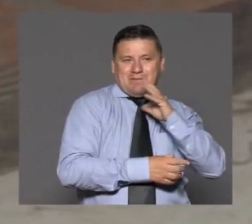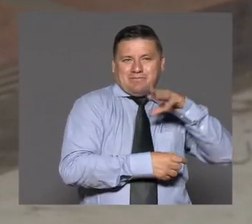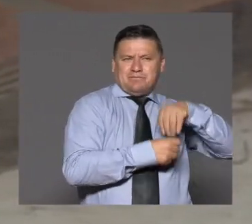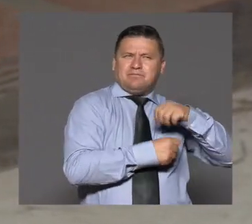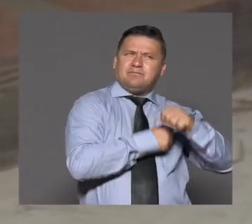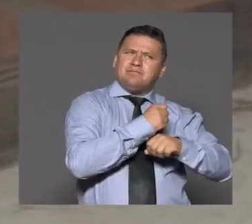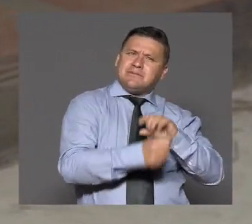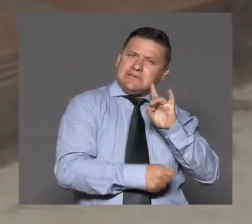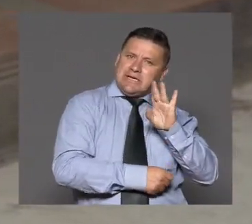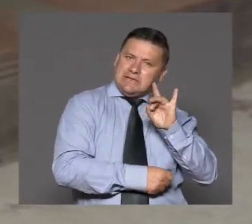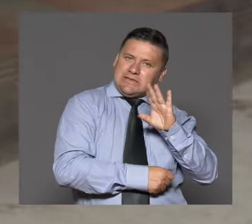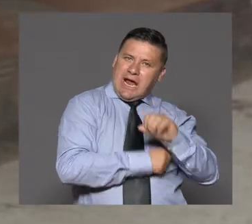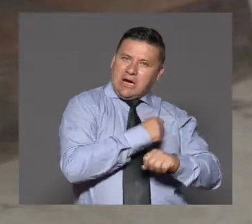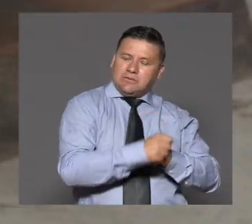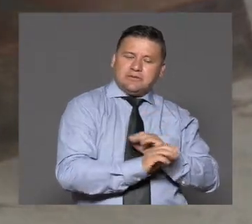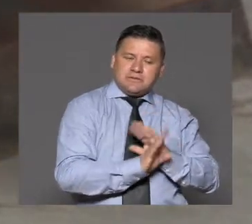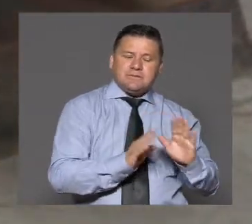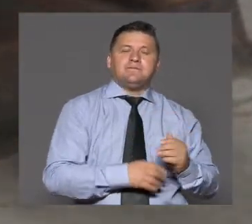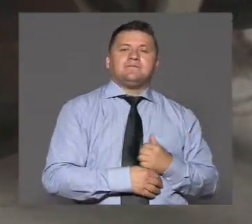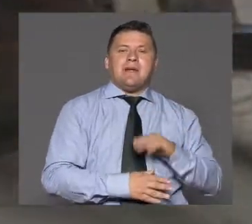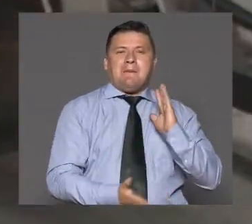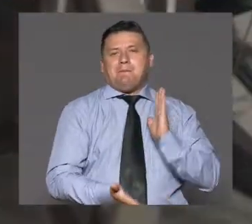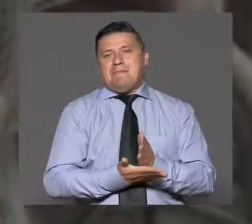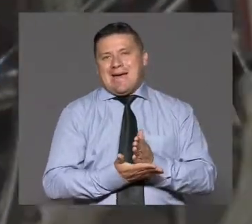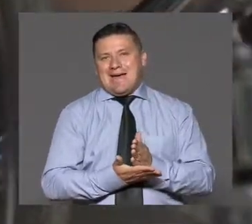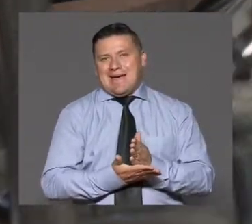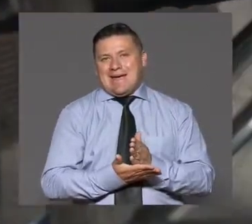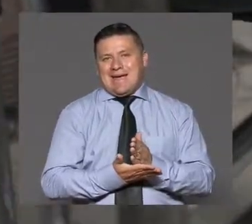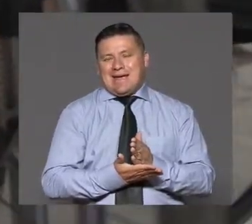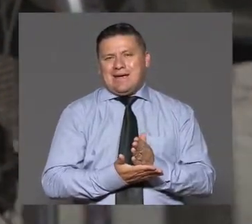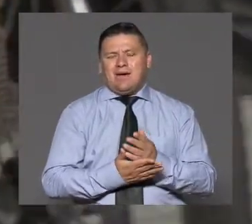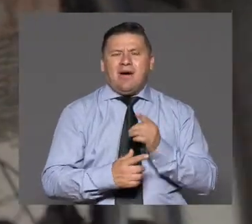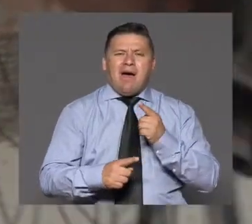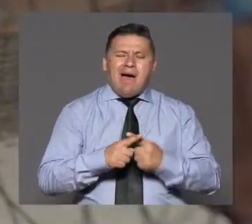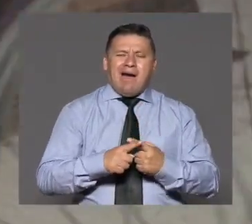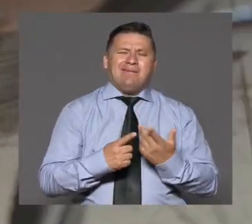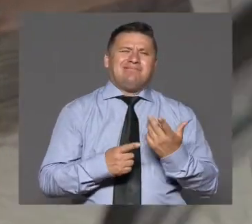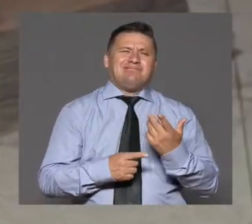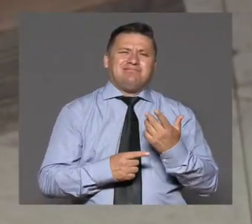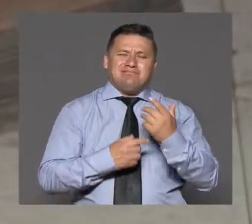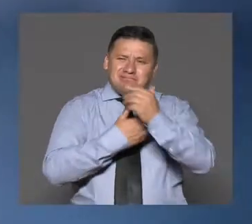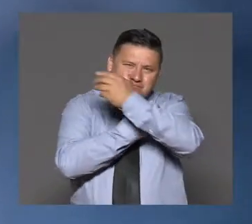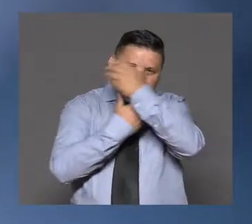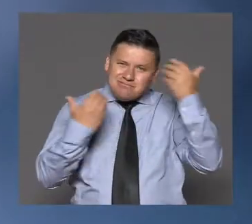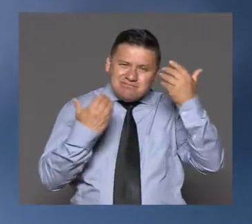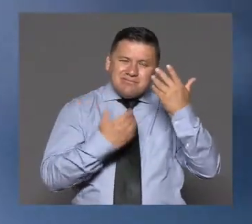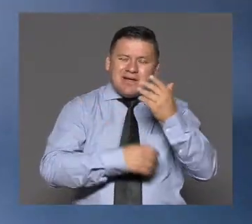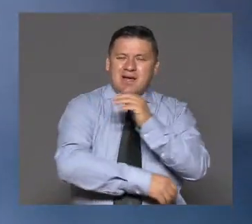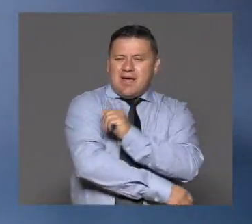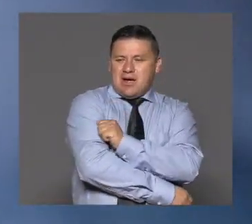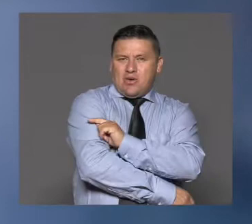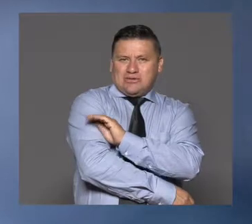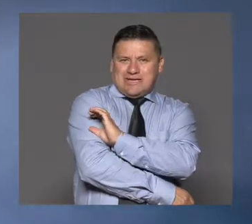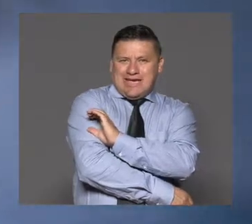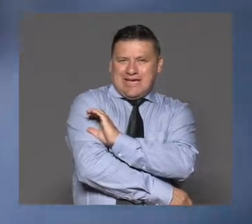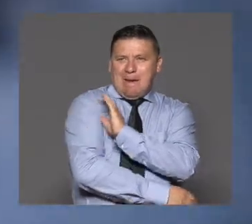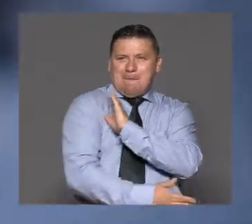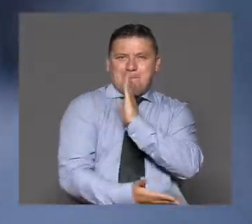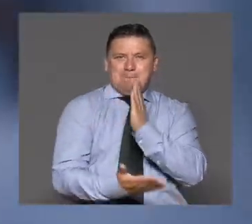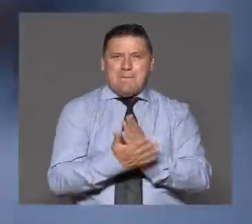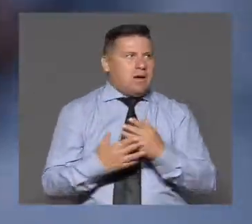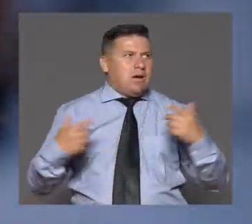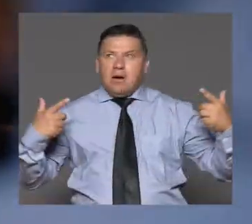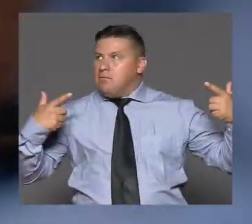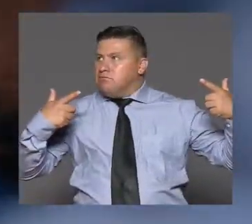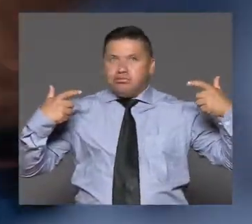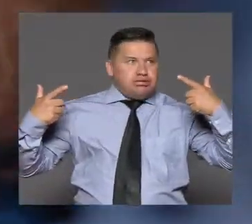la edad de los 15 años, cuando tuve el accidente en un enfrentamiento que hubo entre la guerrilla y los paramilitares. Quedé en el medio